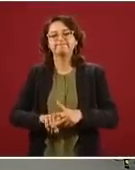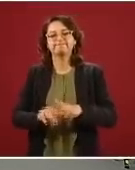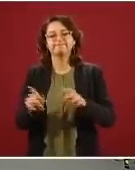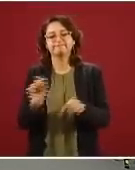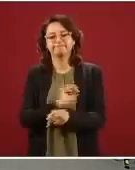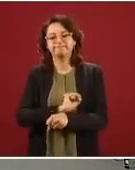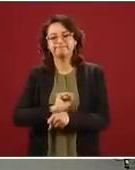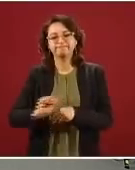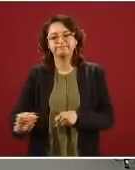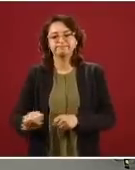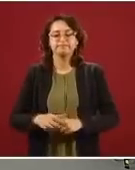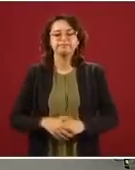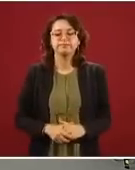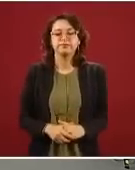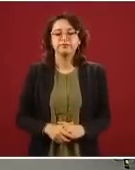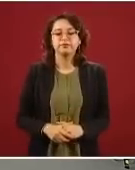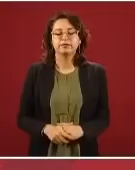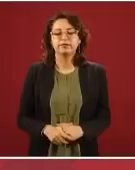y